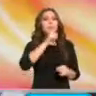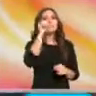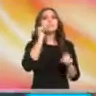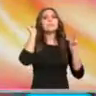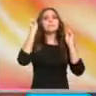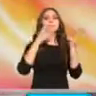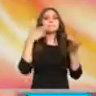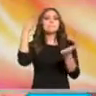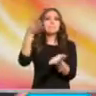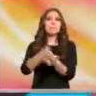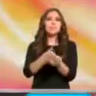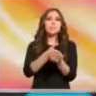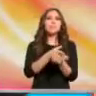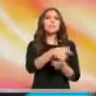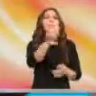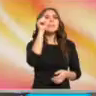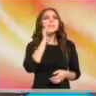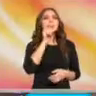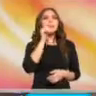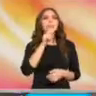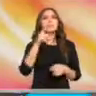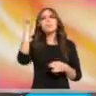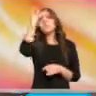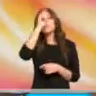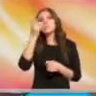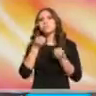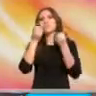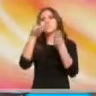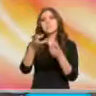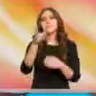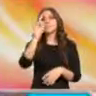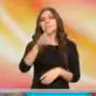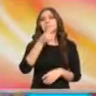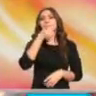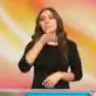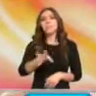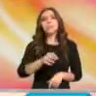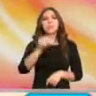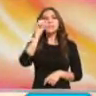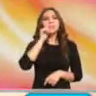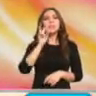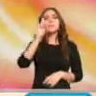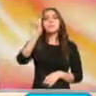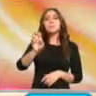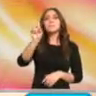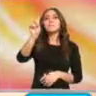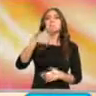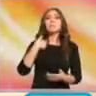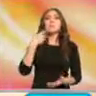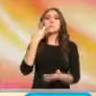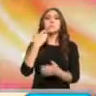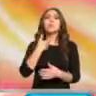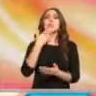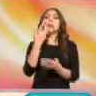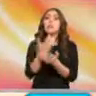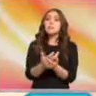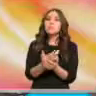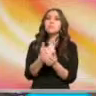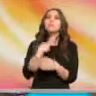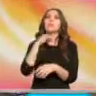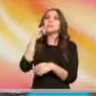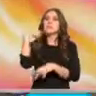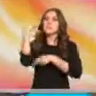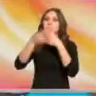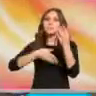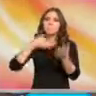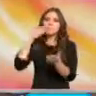porque además vienes siempre con recomendaciones maravillosas. Fíjate que yo todos los fines de semana te hago caso y no hay voy equivocación. bien, No le fallas.